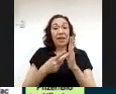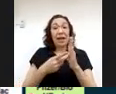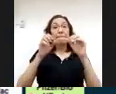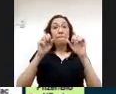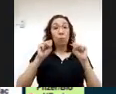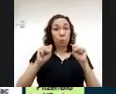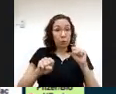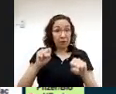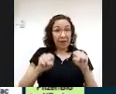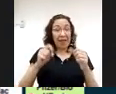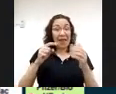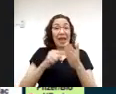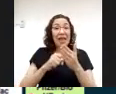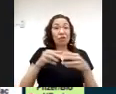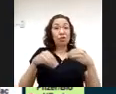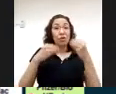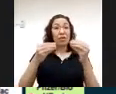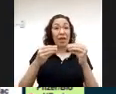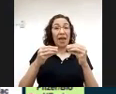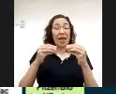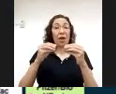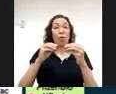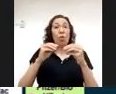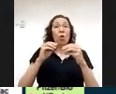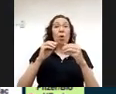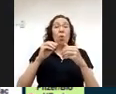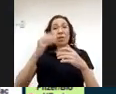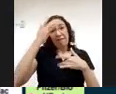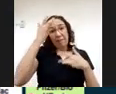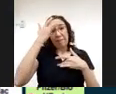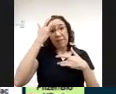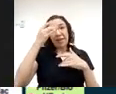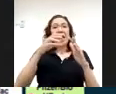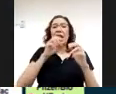esta vacuna dé una reacción es mínima,